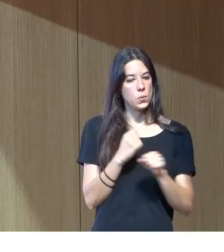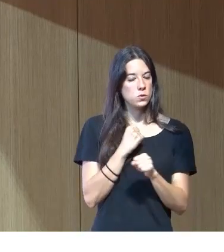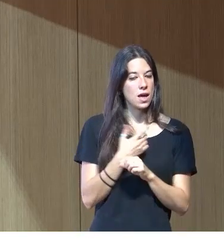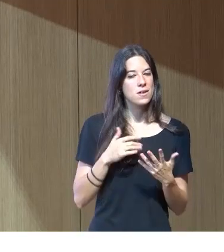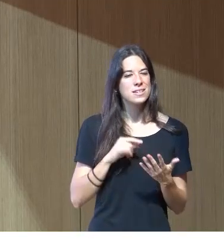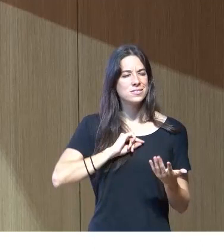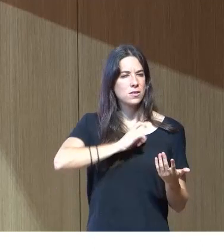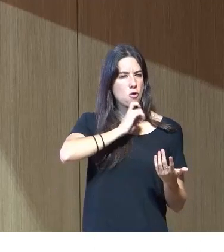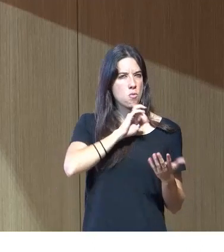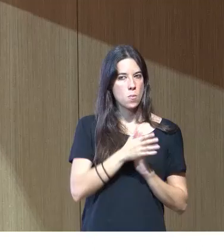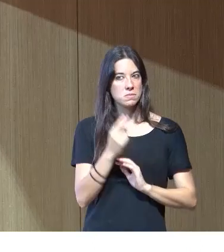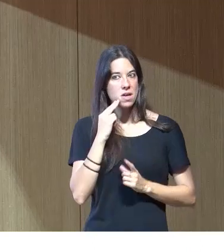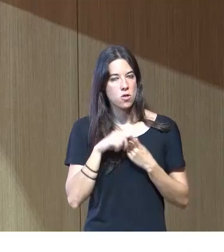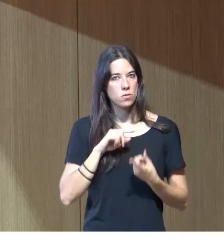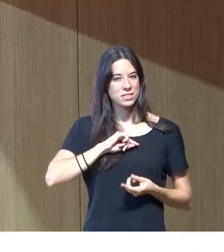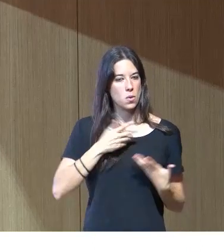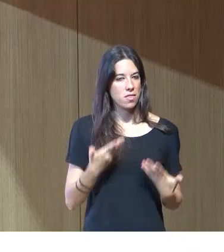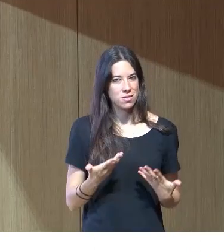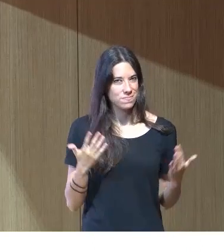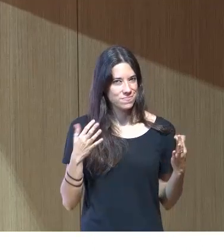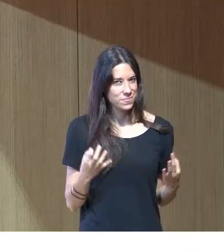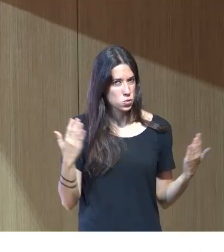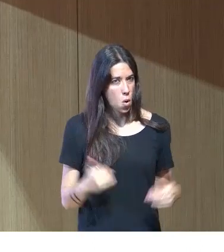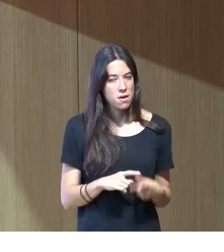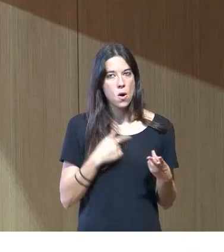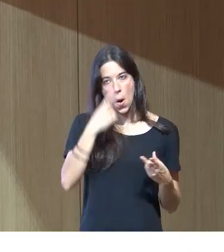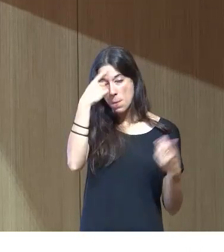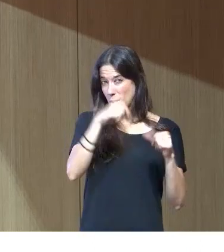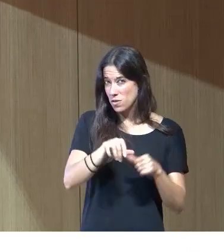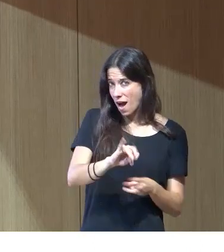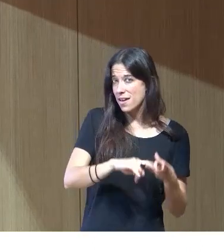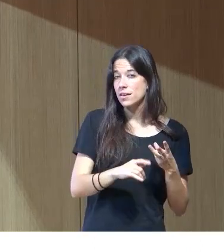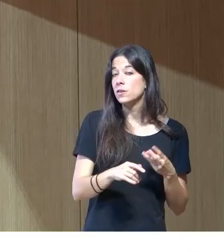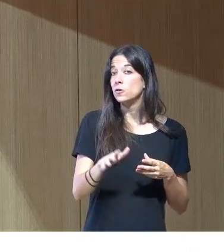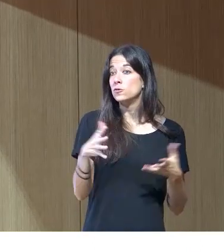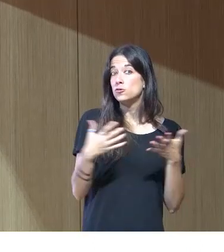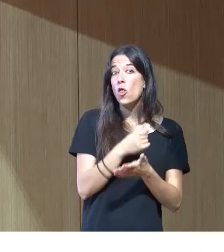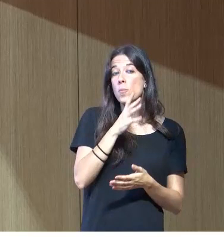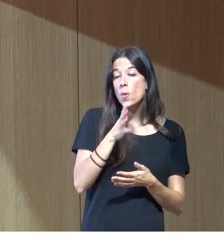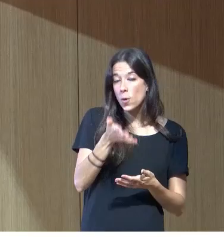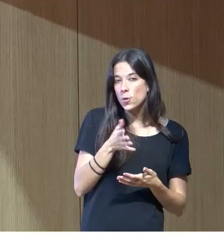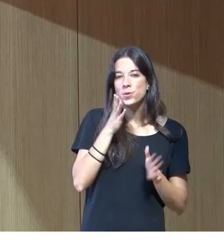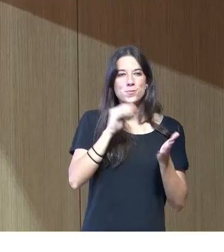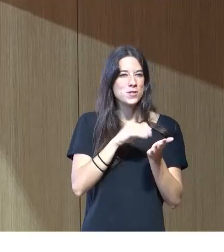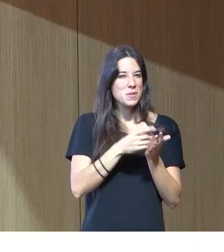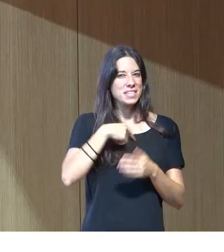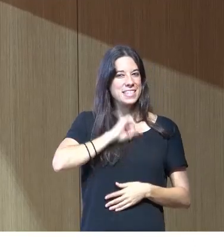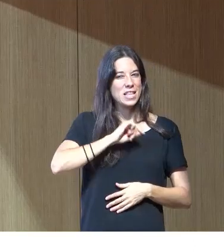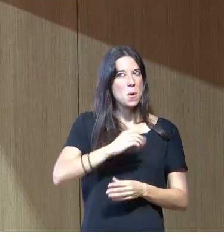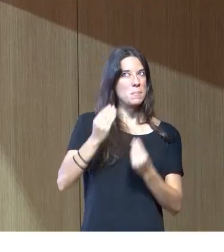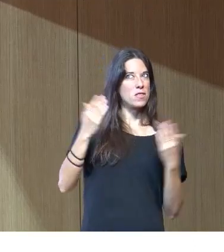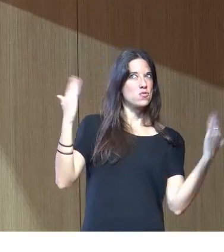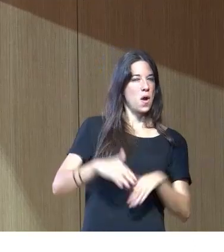miedo siente inseguridad tiene prejuicios y todo esto pues motivado muchas veces porque tiene sentimiento de falta de preparación